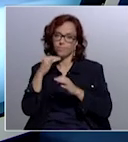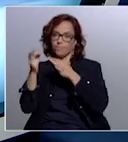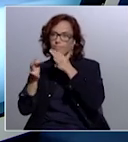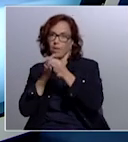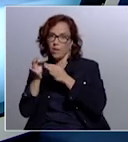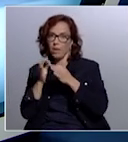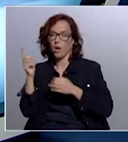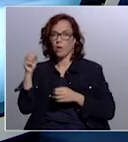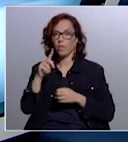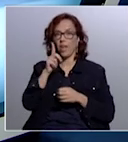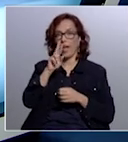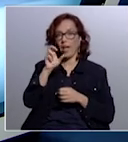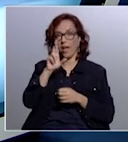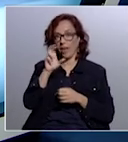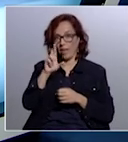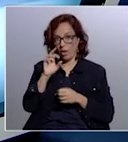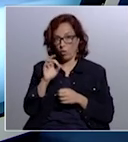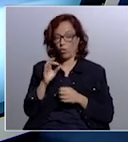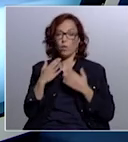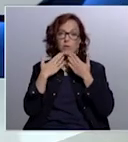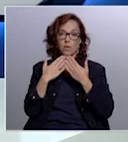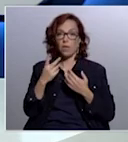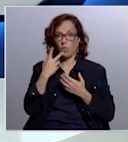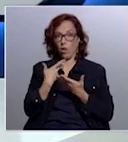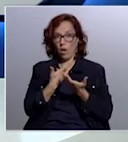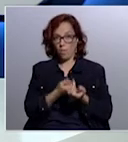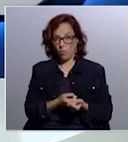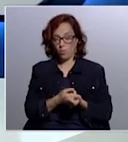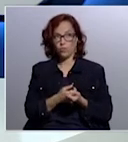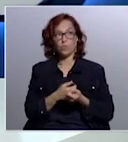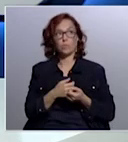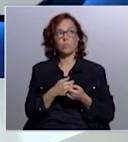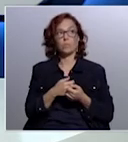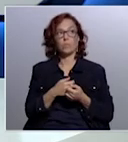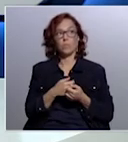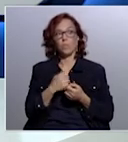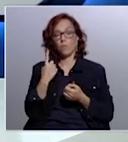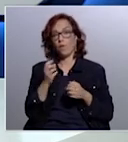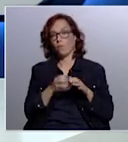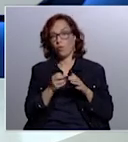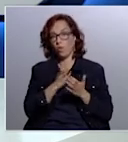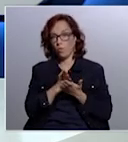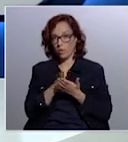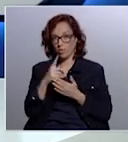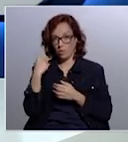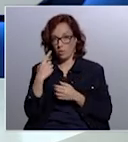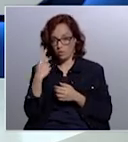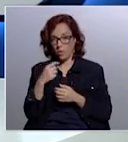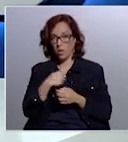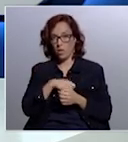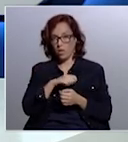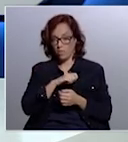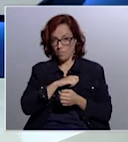ahora bien eduardo guerrero lo traemos gracias a dos apoyos el primero es que apelamos a los fondos de cooperación internacional de españa los fondos